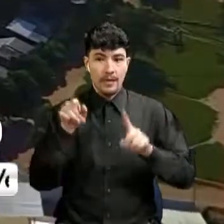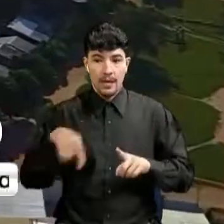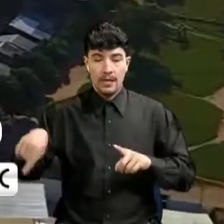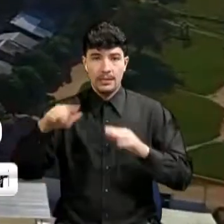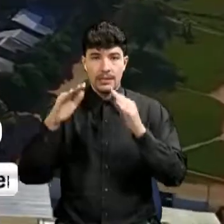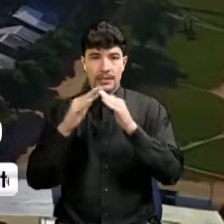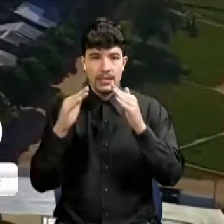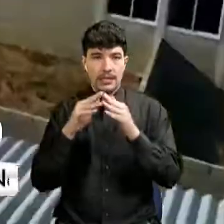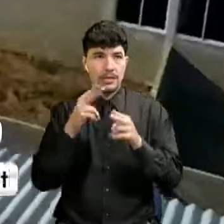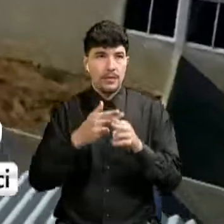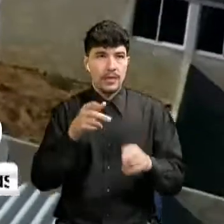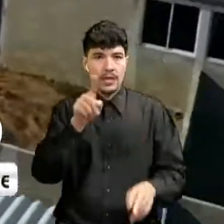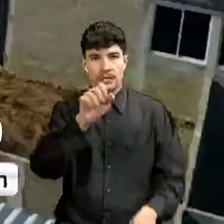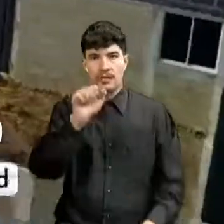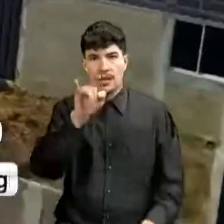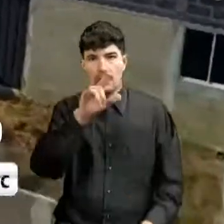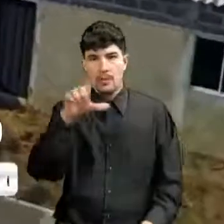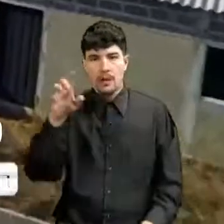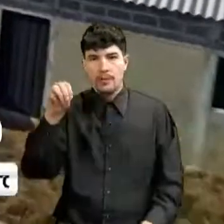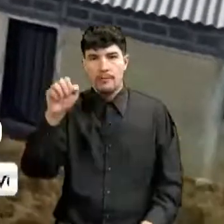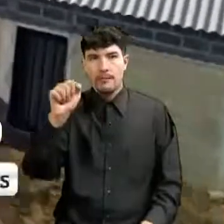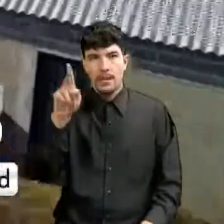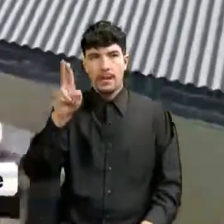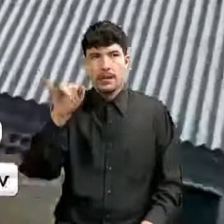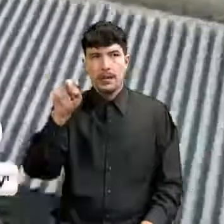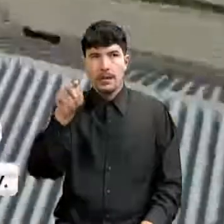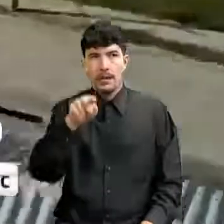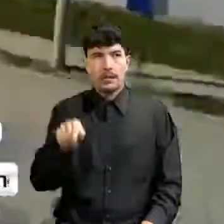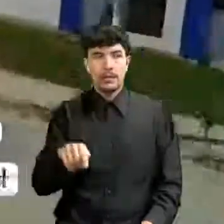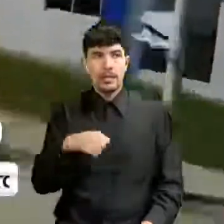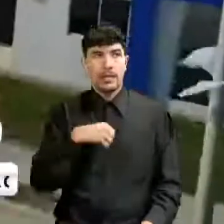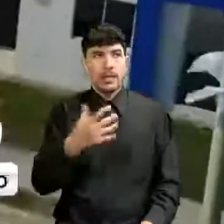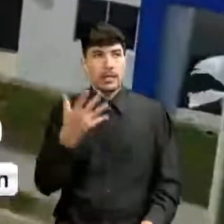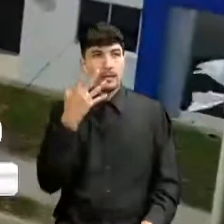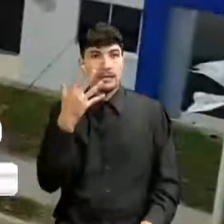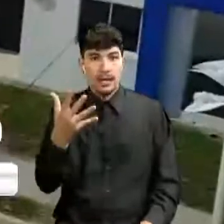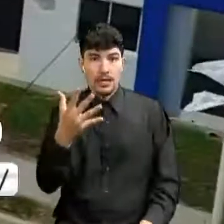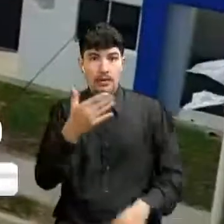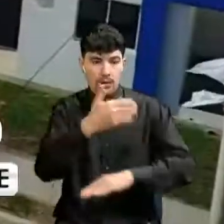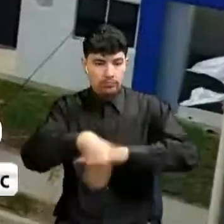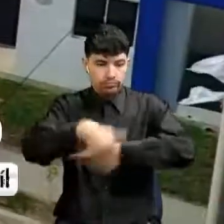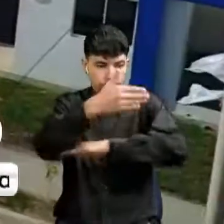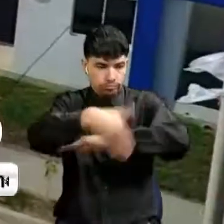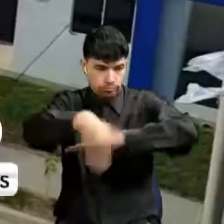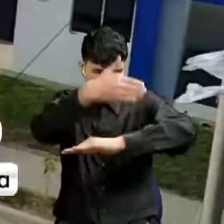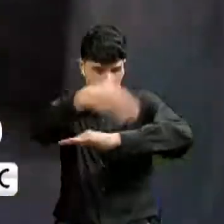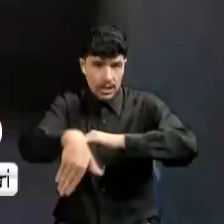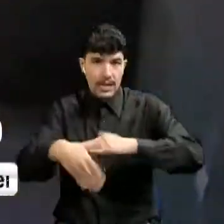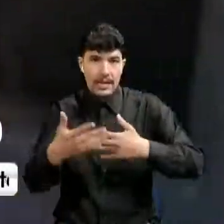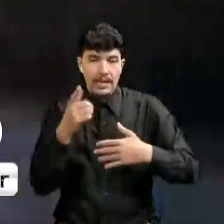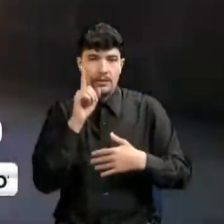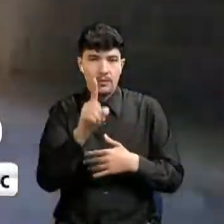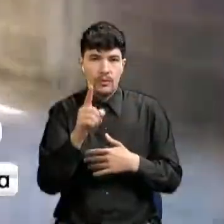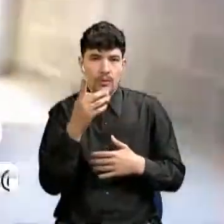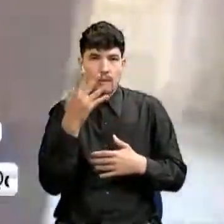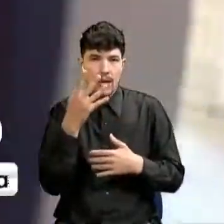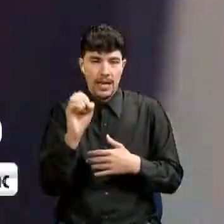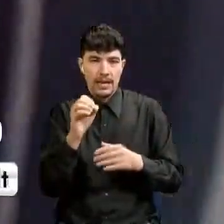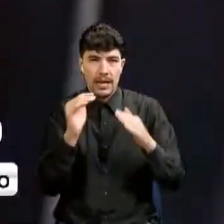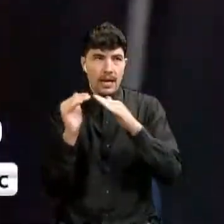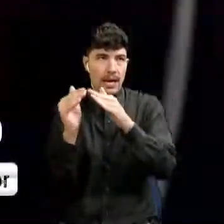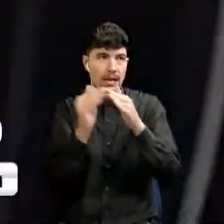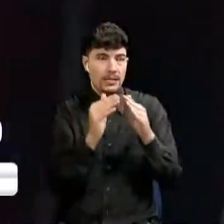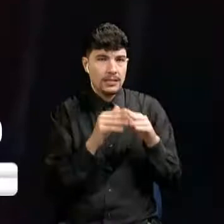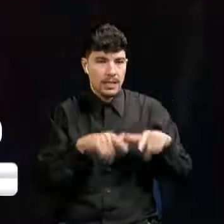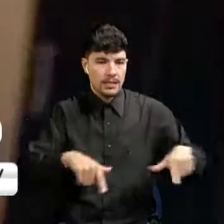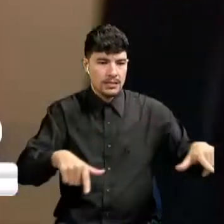la urbanización saúl martínez que cuenta con 5 manzanas y 110 viviendas de 46 metros cuadrados cada una distribuidos